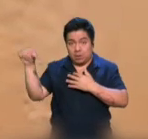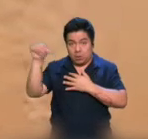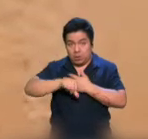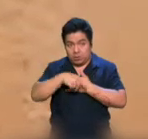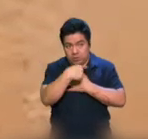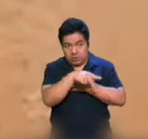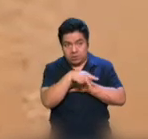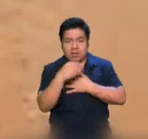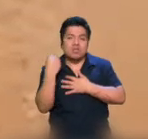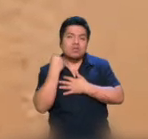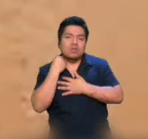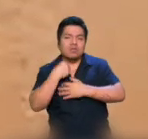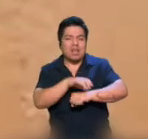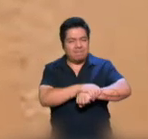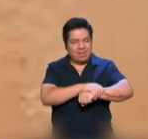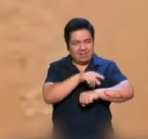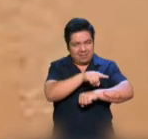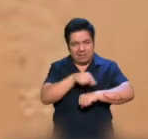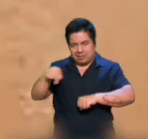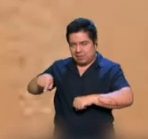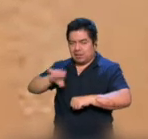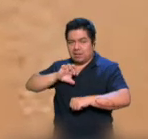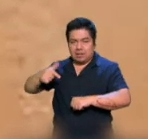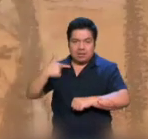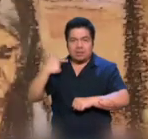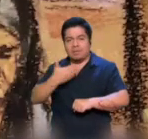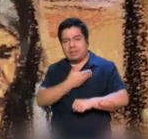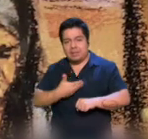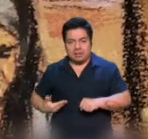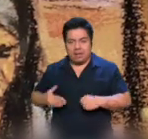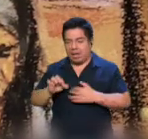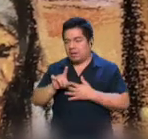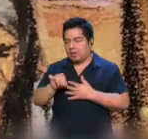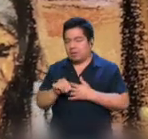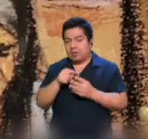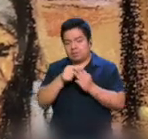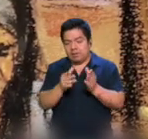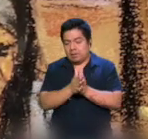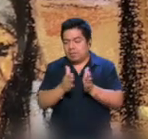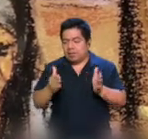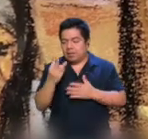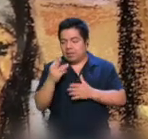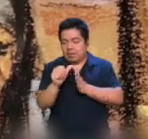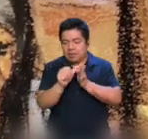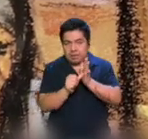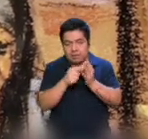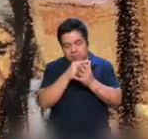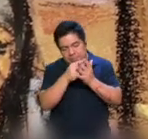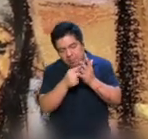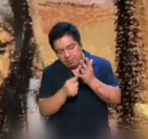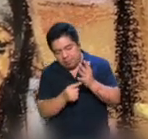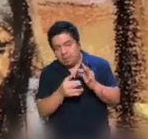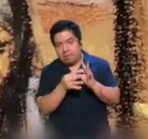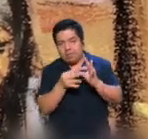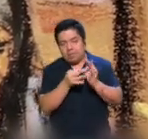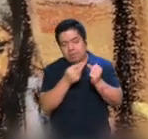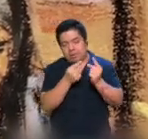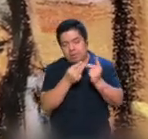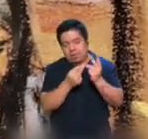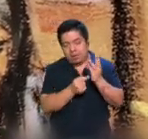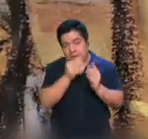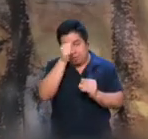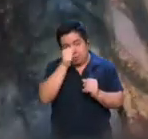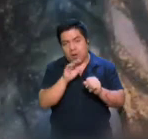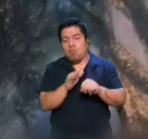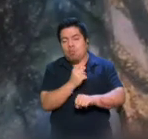defensa de quien fuera la mano derecha del expresidente Felipe Calderón tendrá 3 meses para presentar un escrito en el que exponga las razones por las que no está de